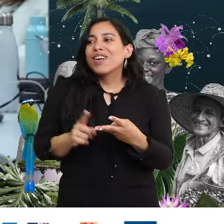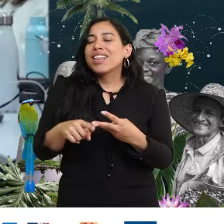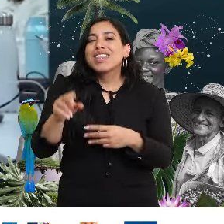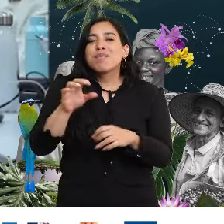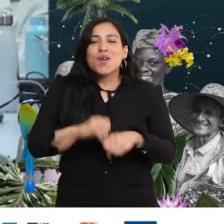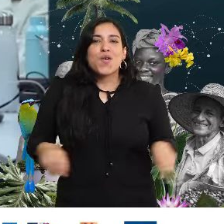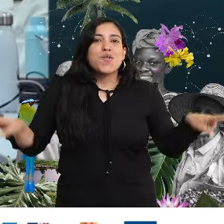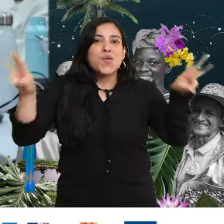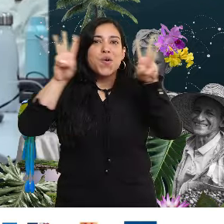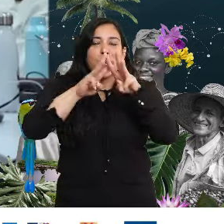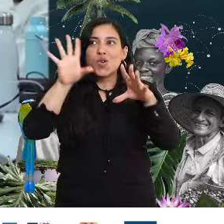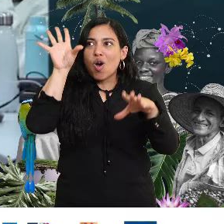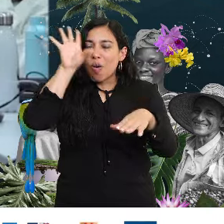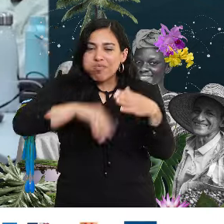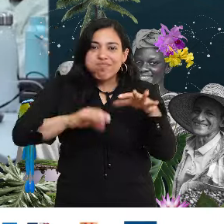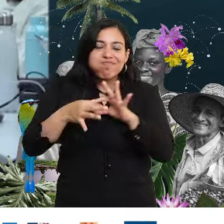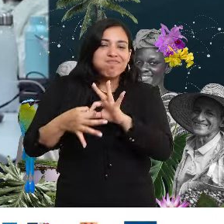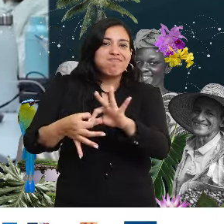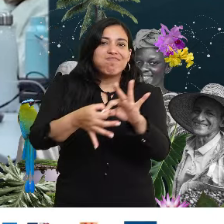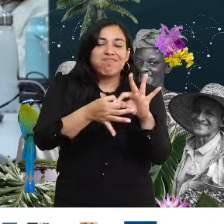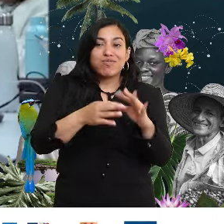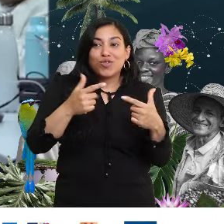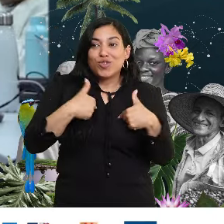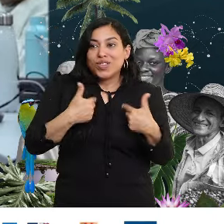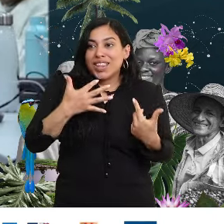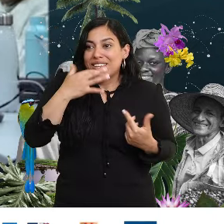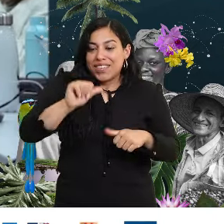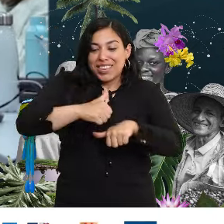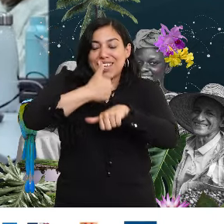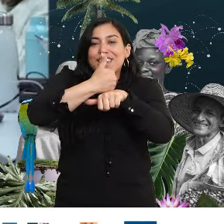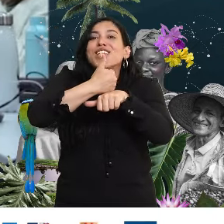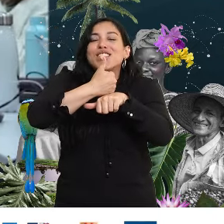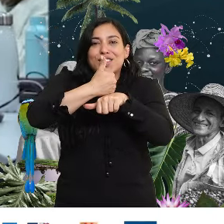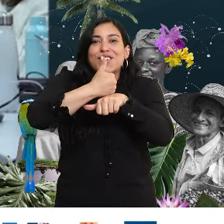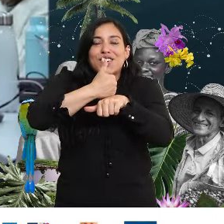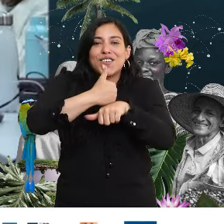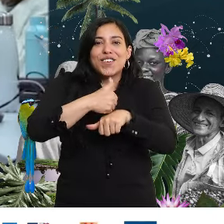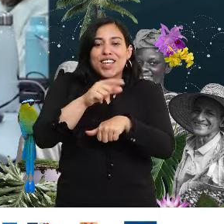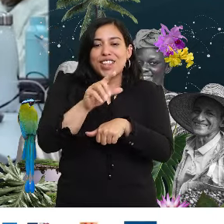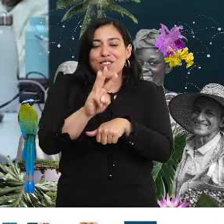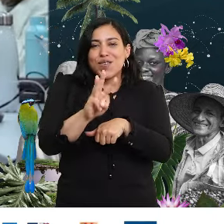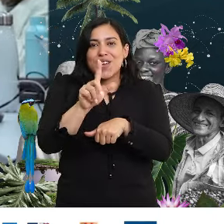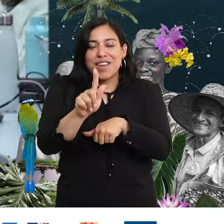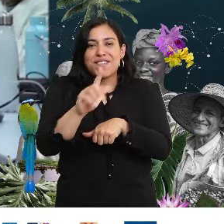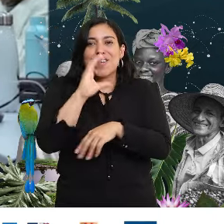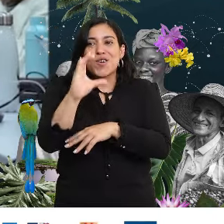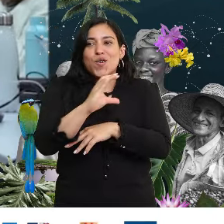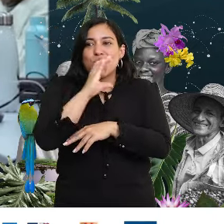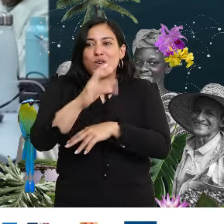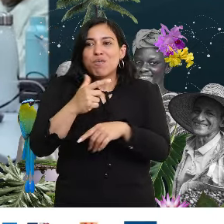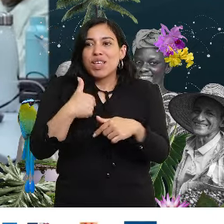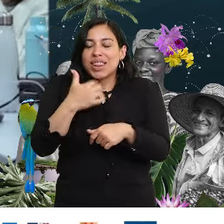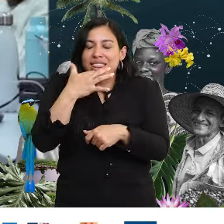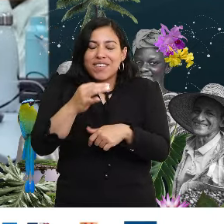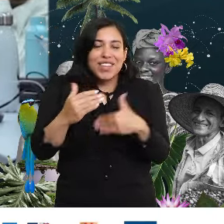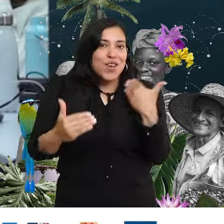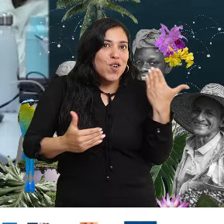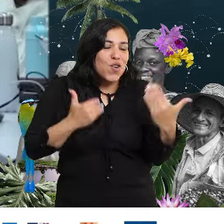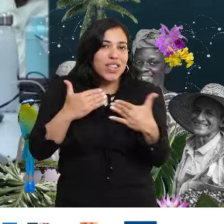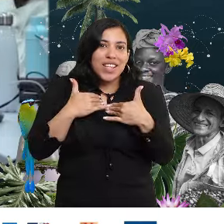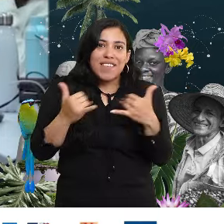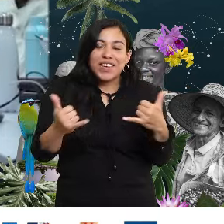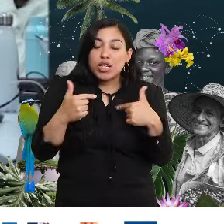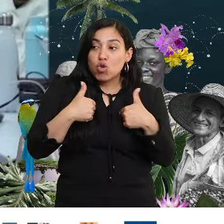Naciones Unidas. Y yo como directora de WWF Colombia, ha sido un placer y aquí he